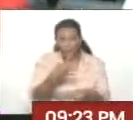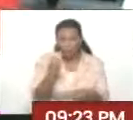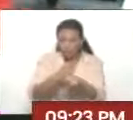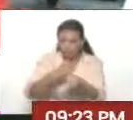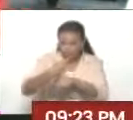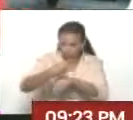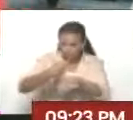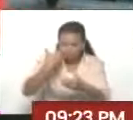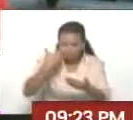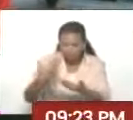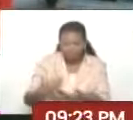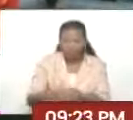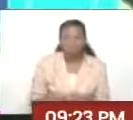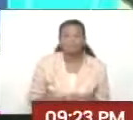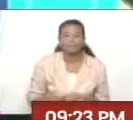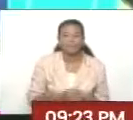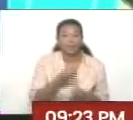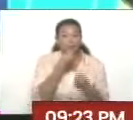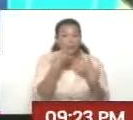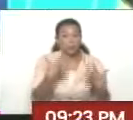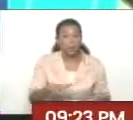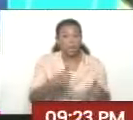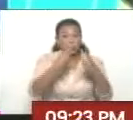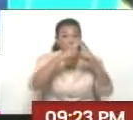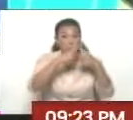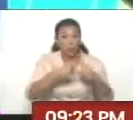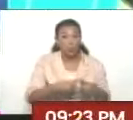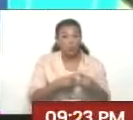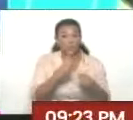Es increíble, Jocelyn.